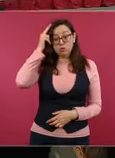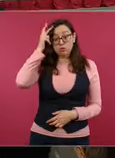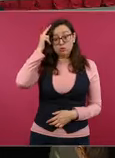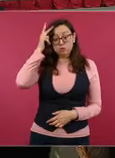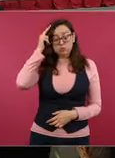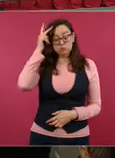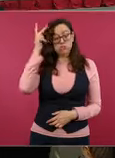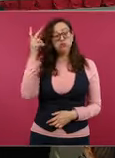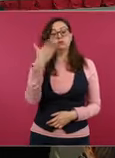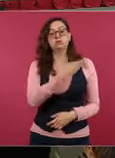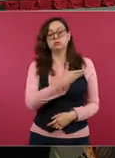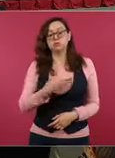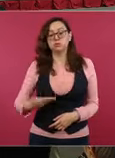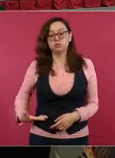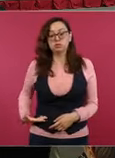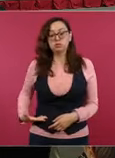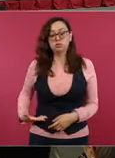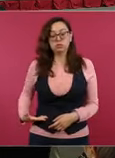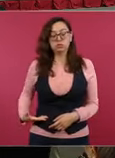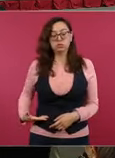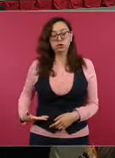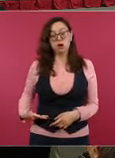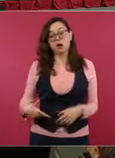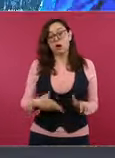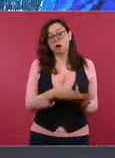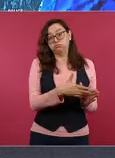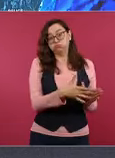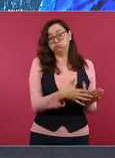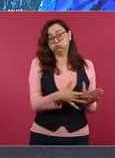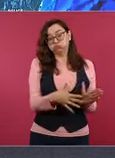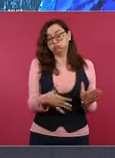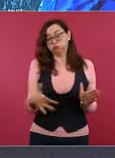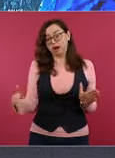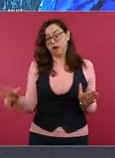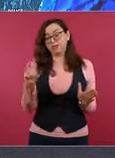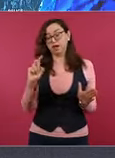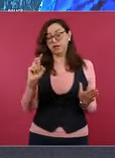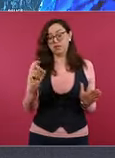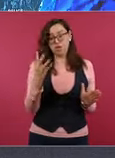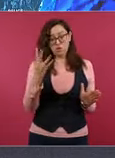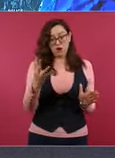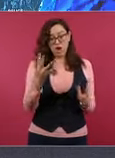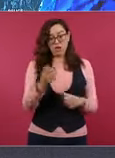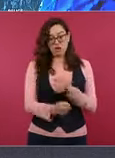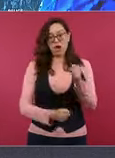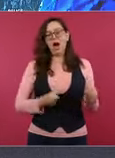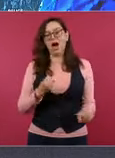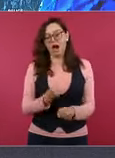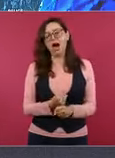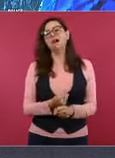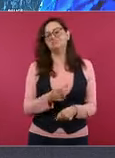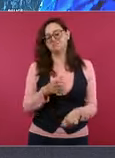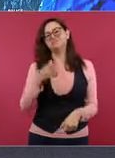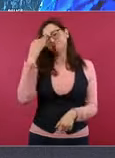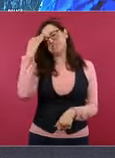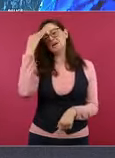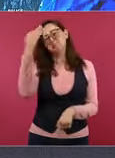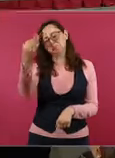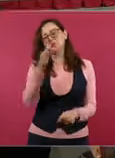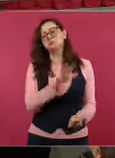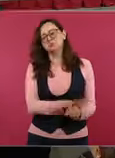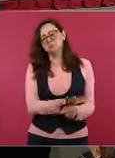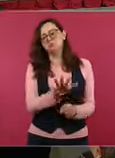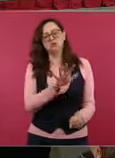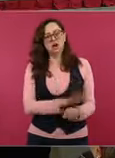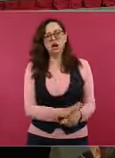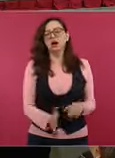al poder y se queda 34 años, pues le dio tiempo